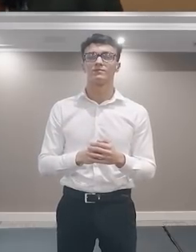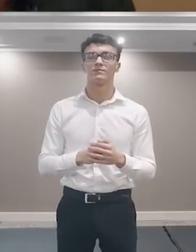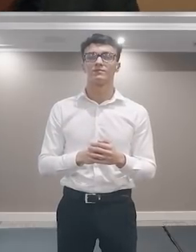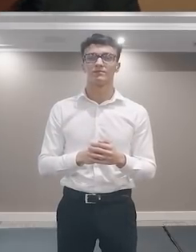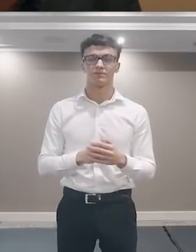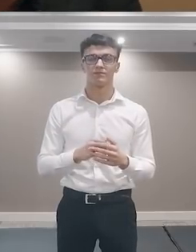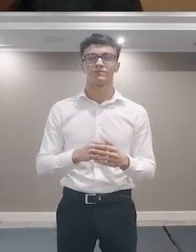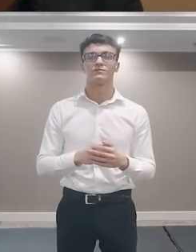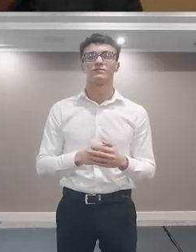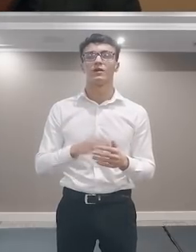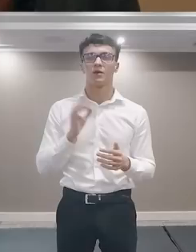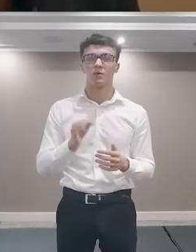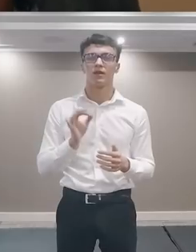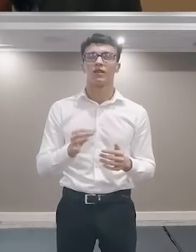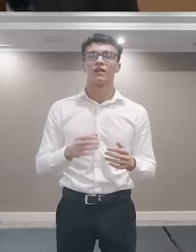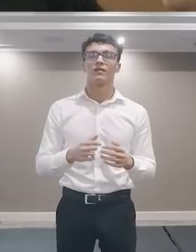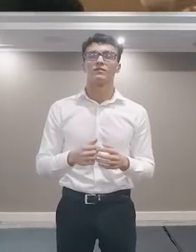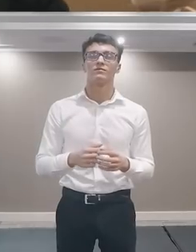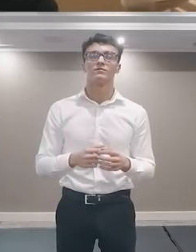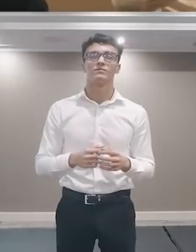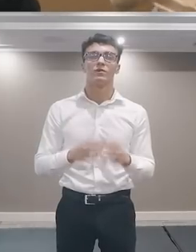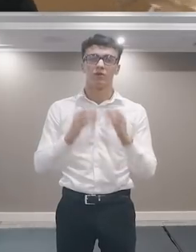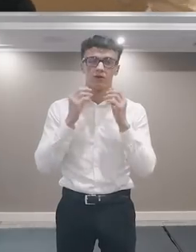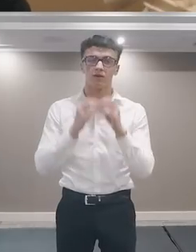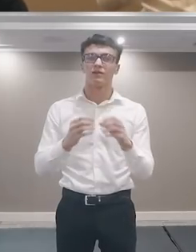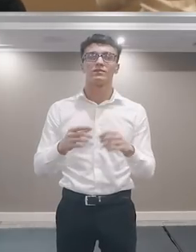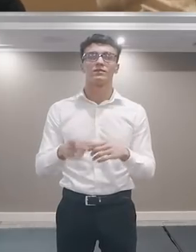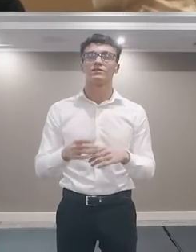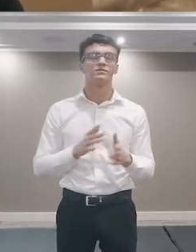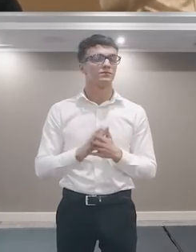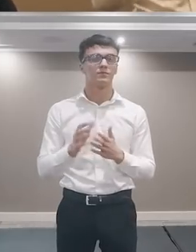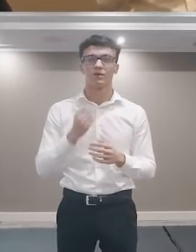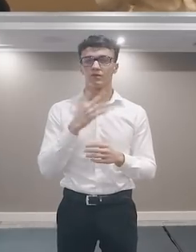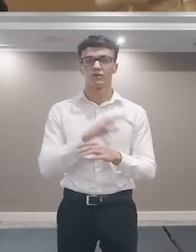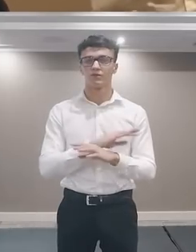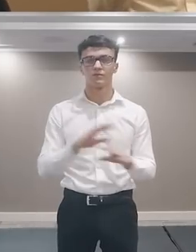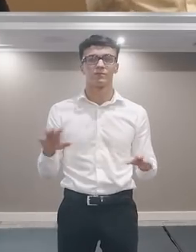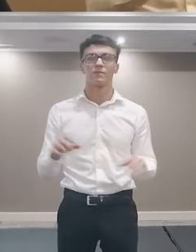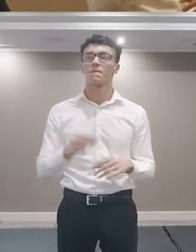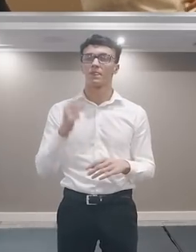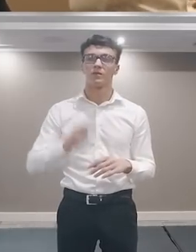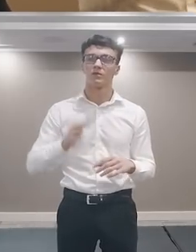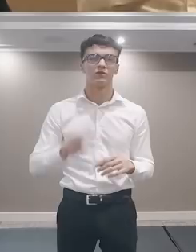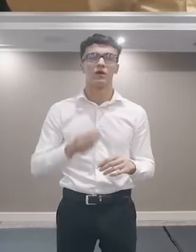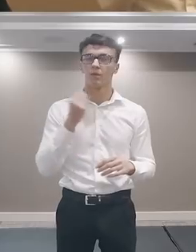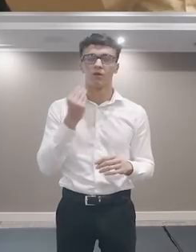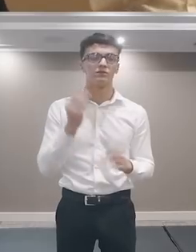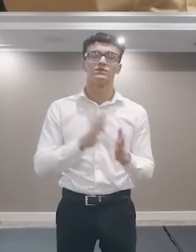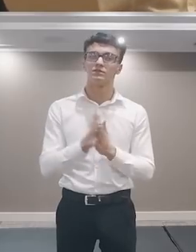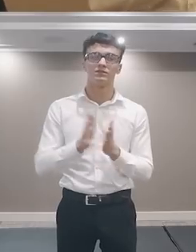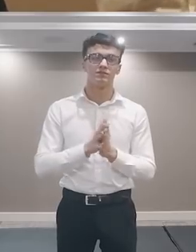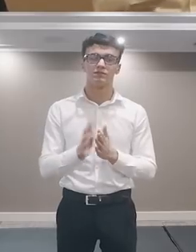o la verdad es que juanra lo explicas como nadie es la persona que para mí mejor explica la